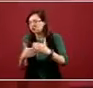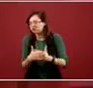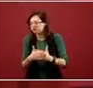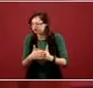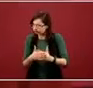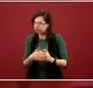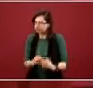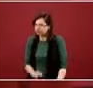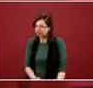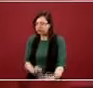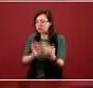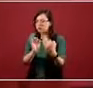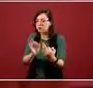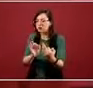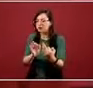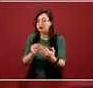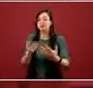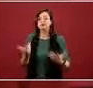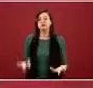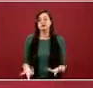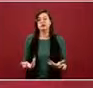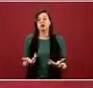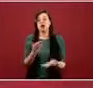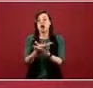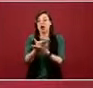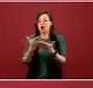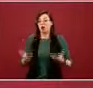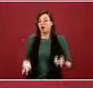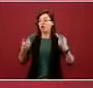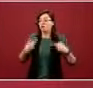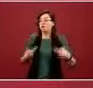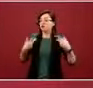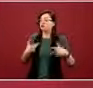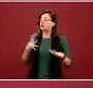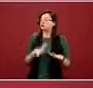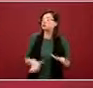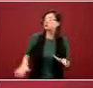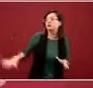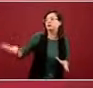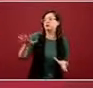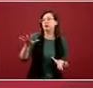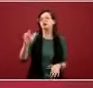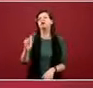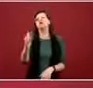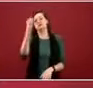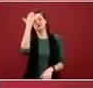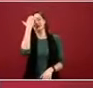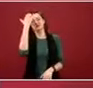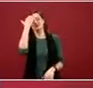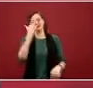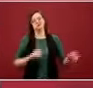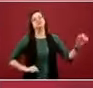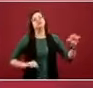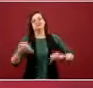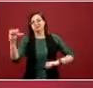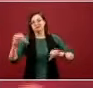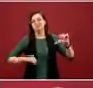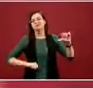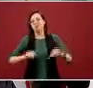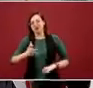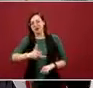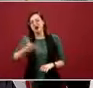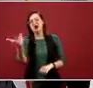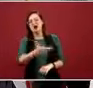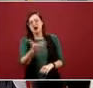eso nos ha permitido que la comunidad esté familiarizada con lo que estamos haciendo, por qué lo estamos haciendo, y pueda